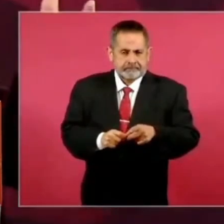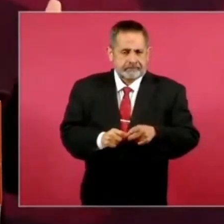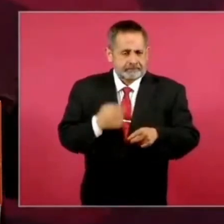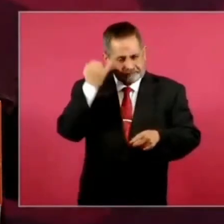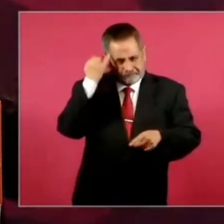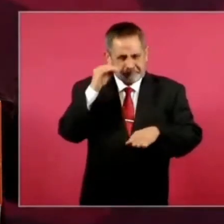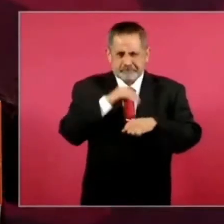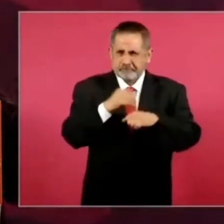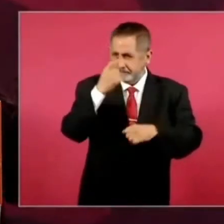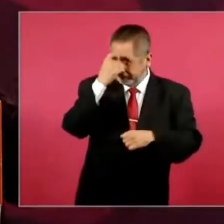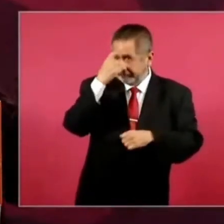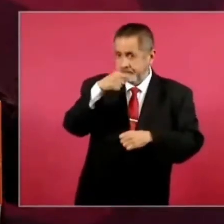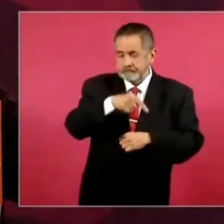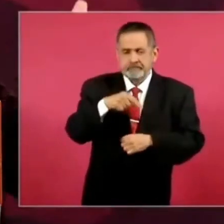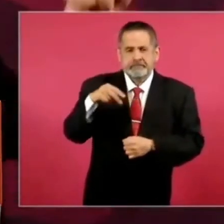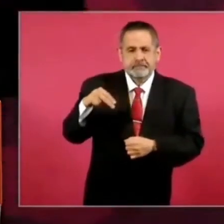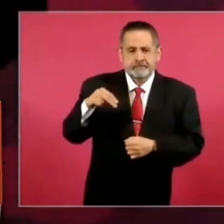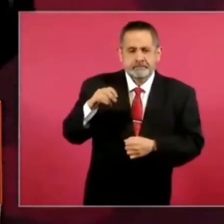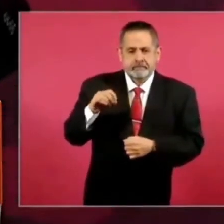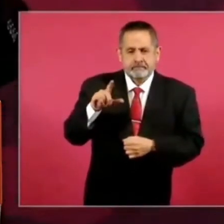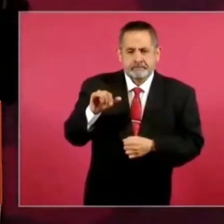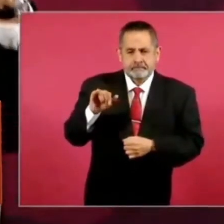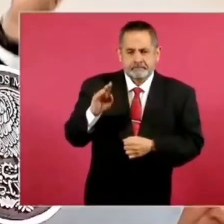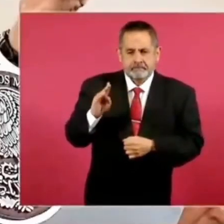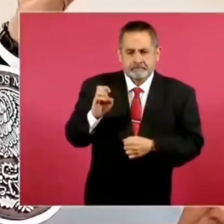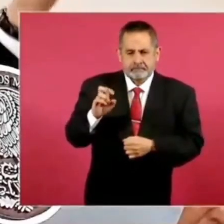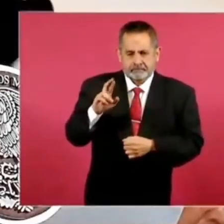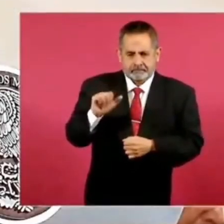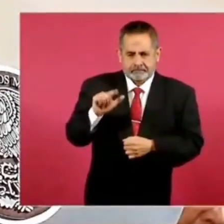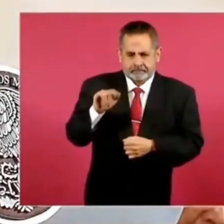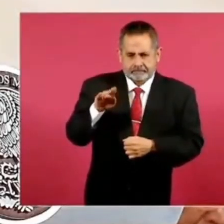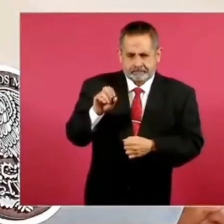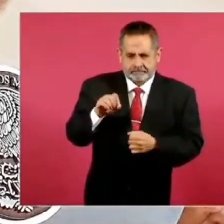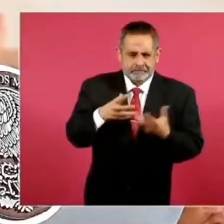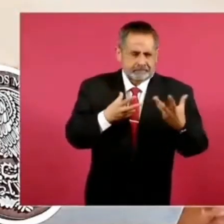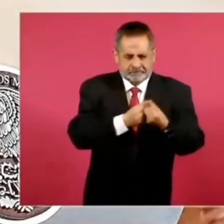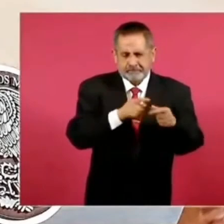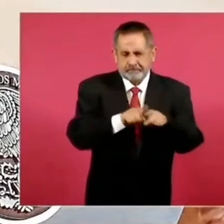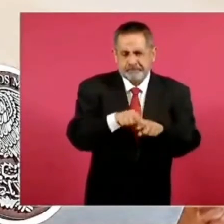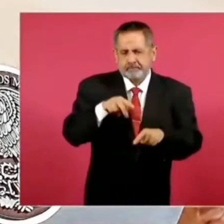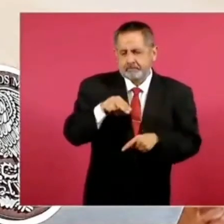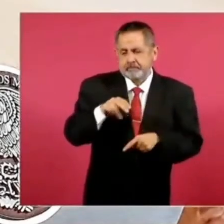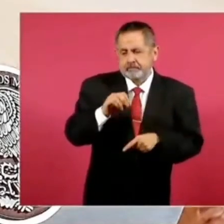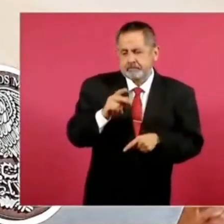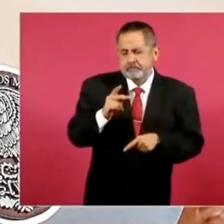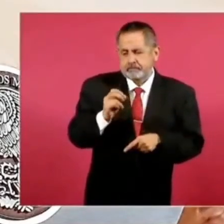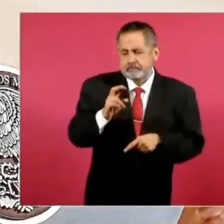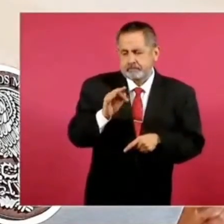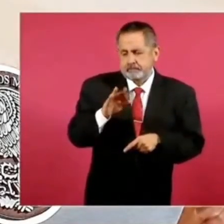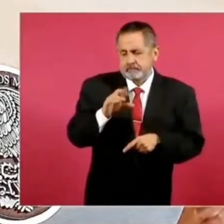neoliberalismo o neoporfirismo, lo mismo.